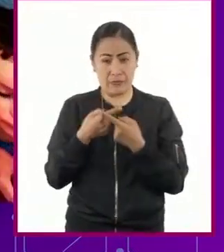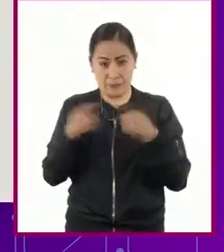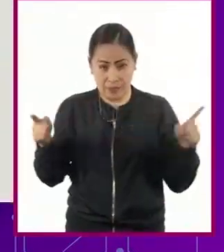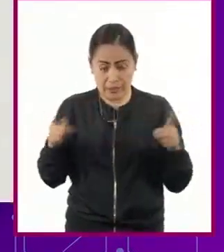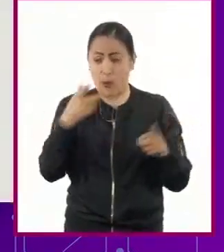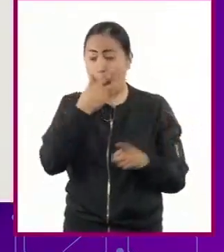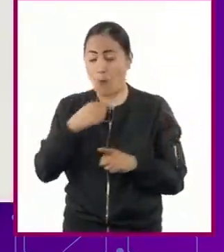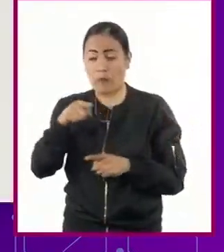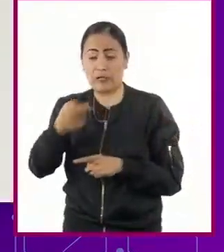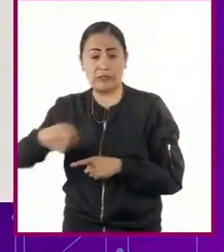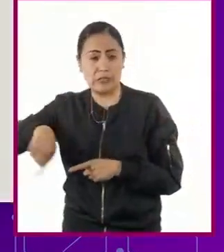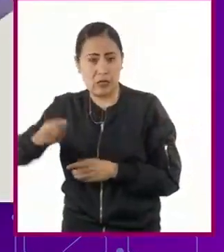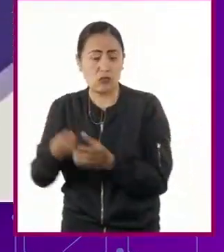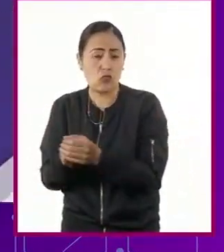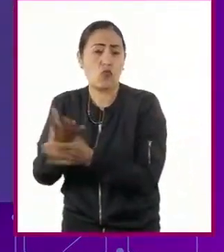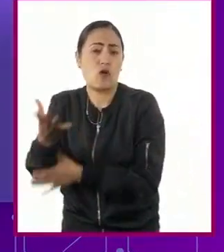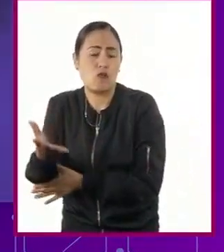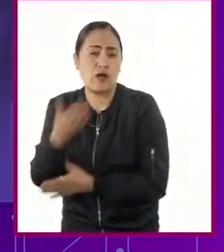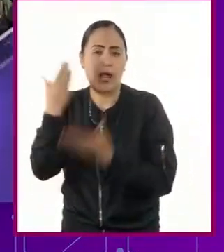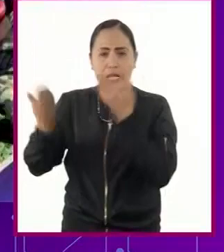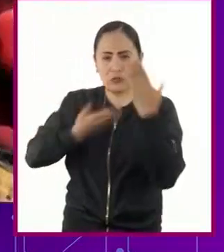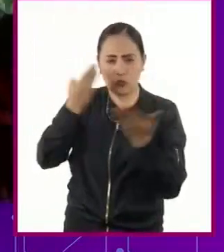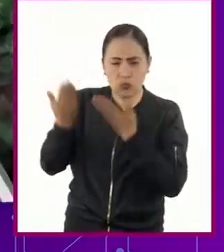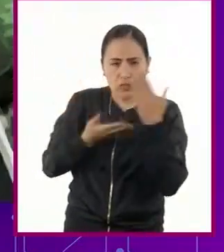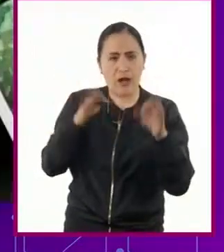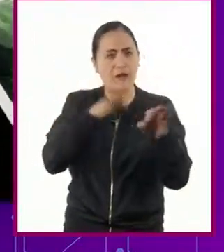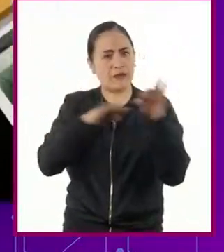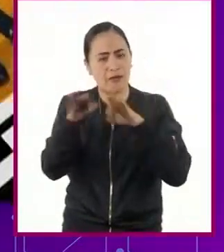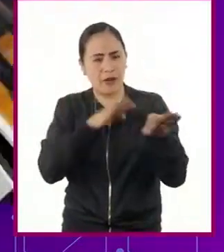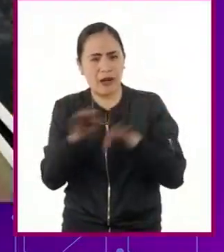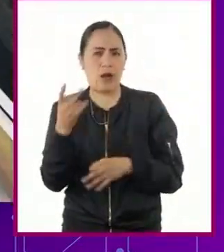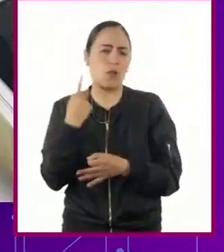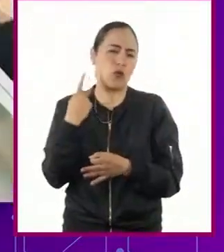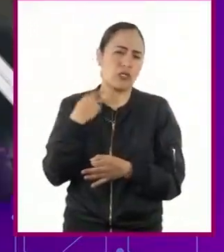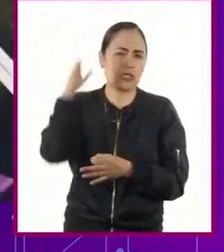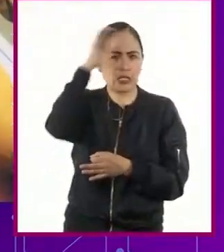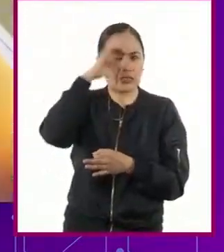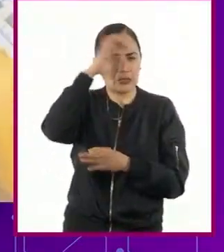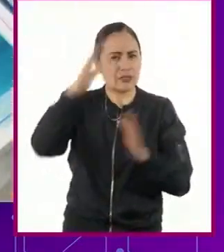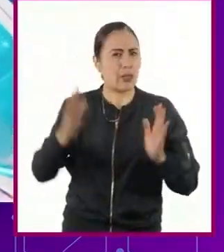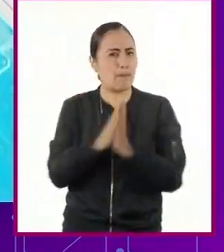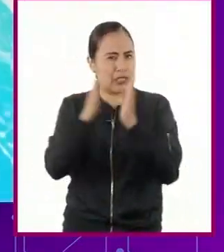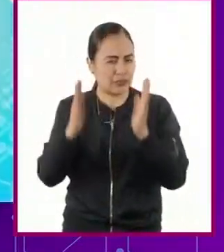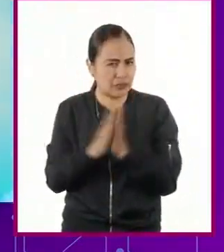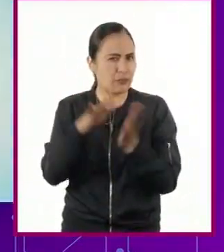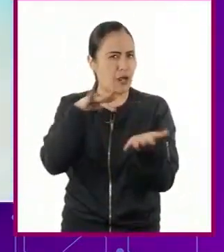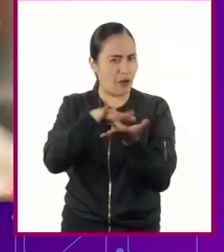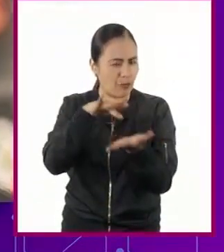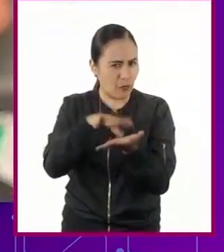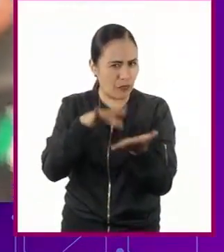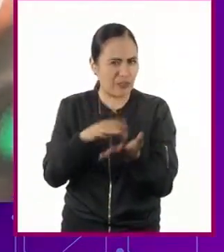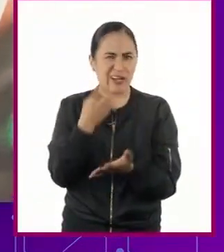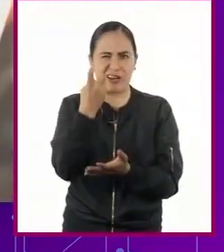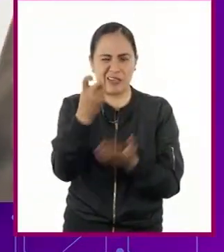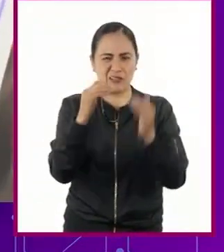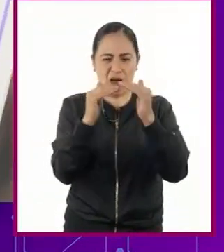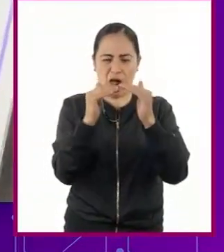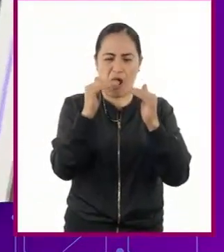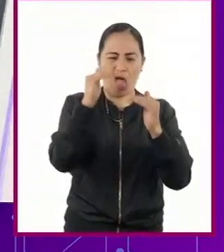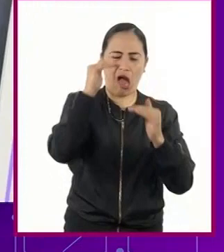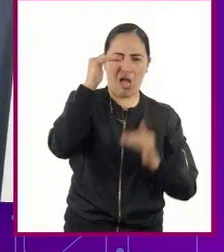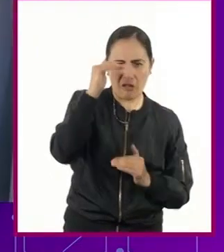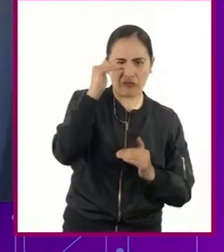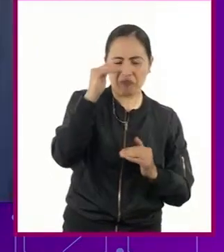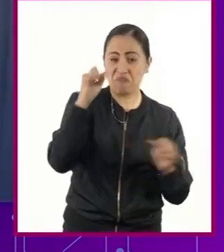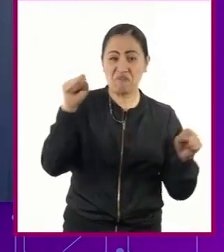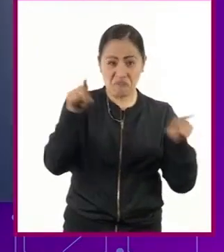fuera estudiando, trabajando y participando en la política y la ciencia. Esto propició la desigualdad en el acceso